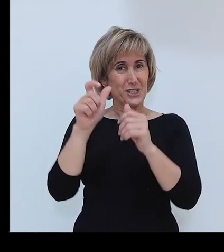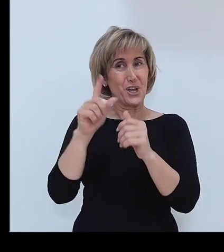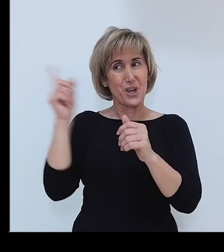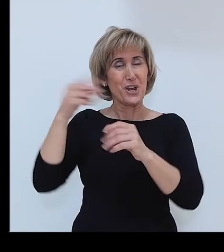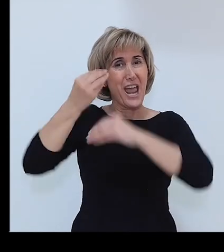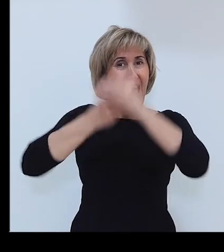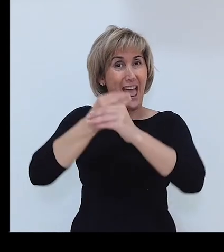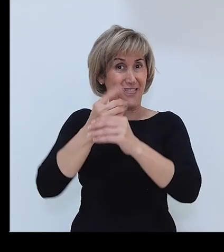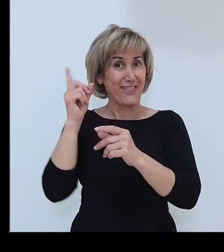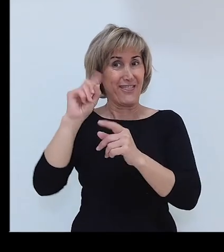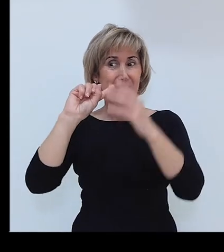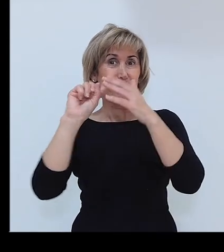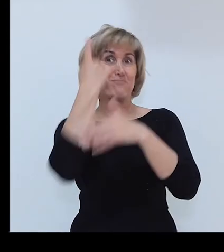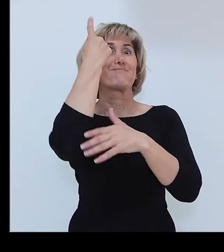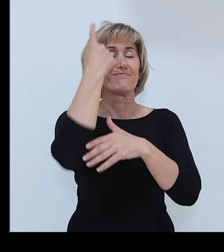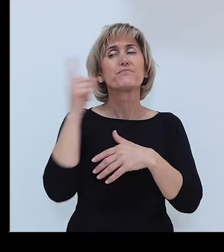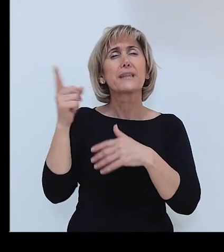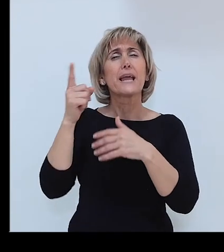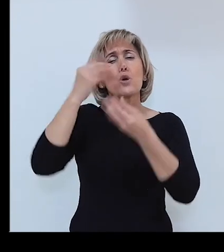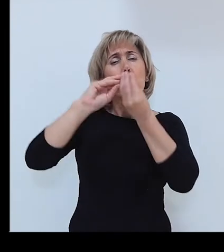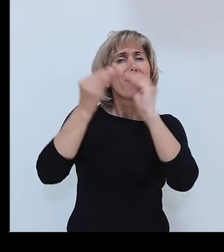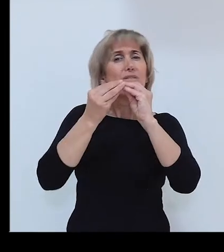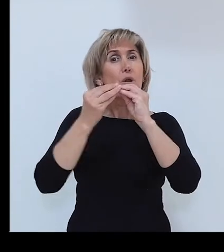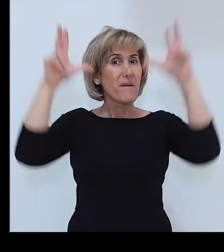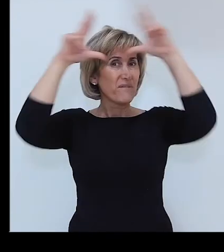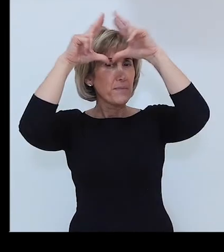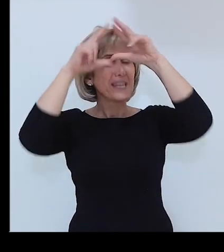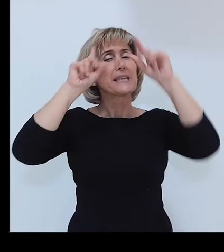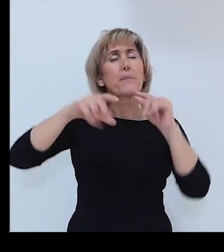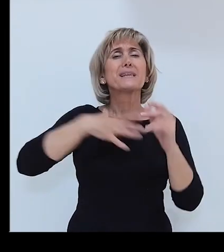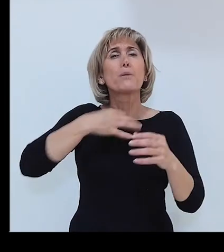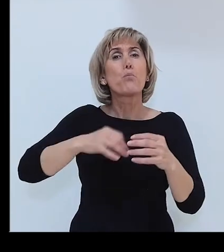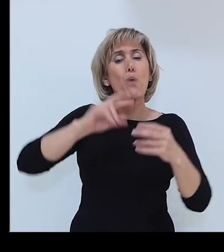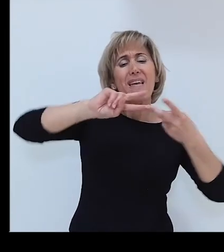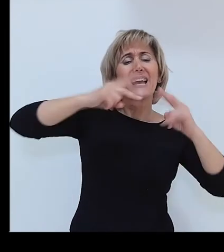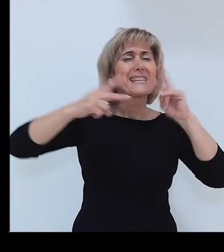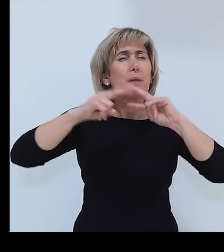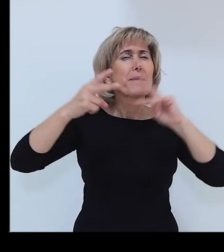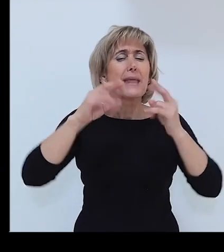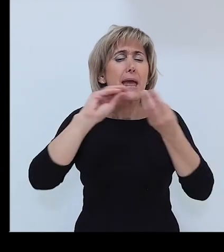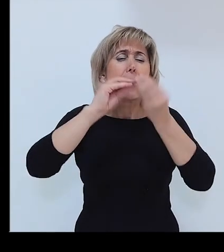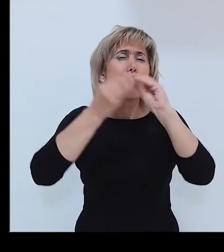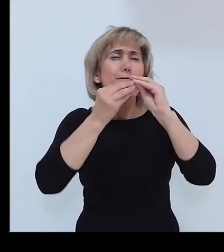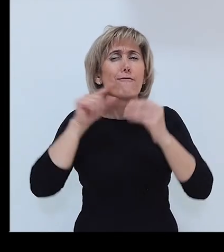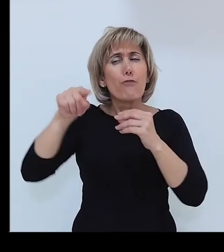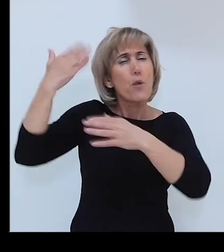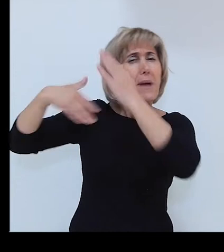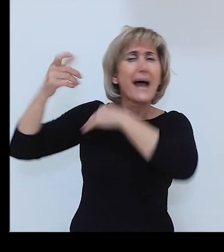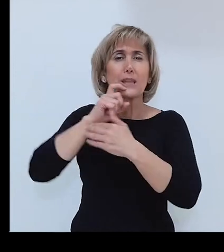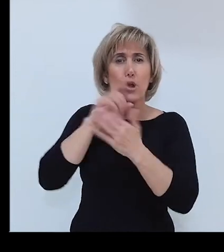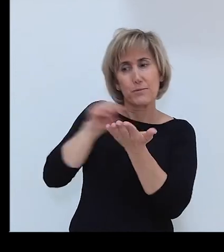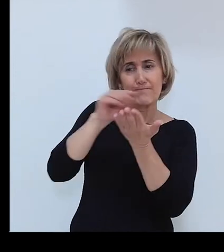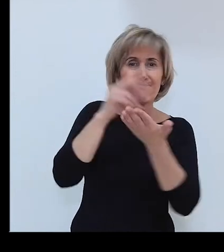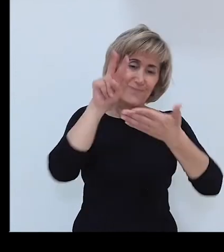hora la sociología tiene un paradigma feminista y un paradigma interpretacionista, gracias a